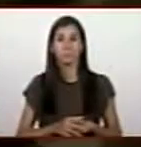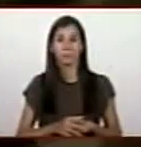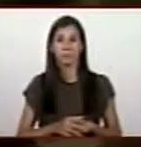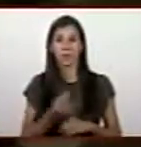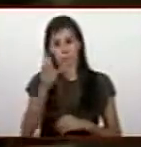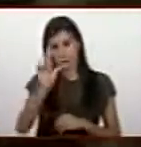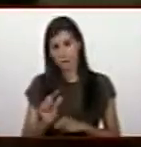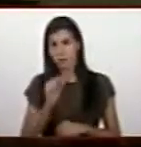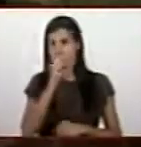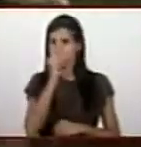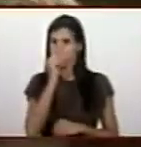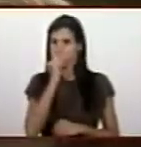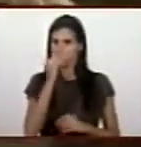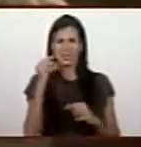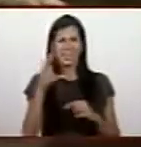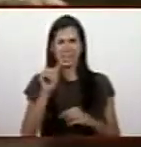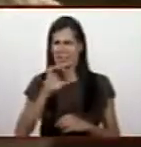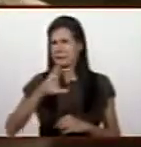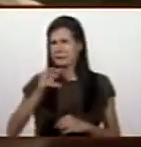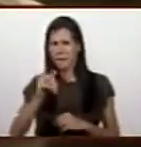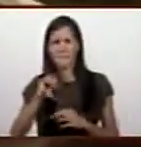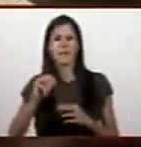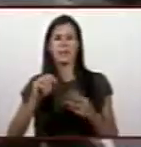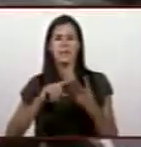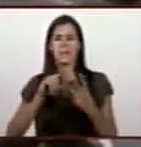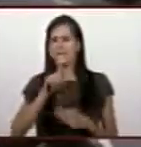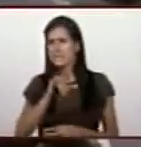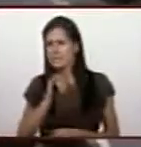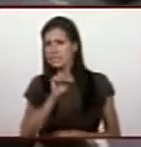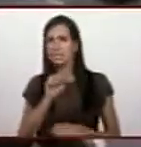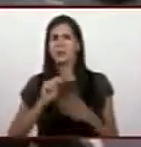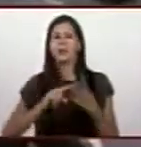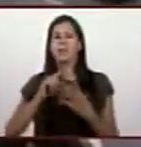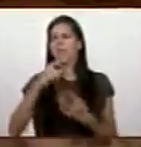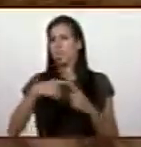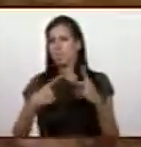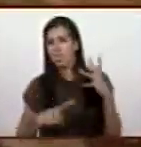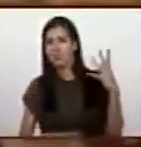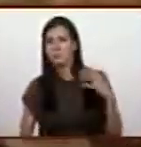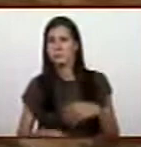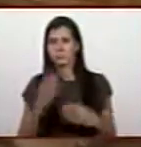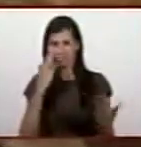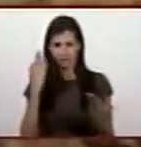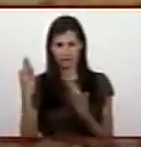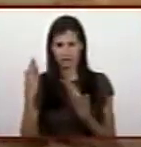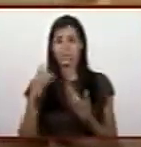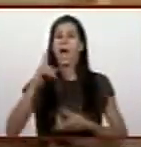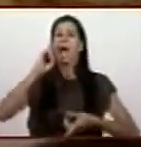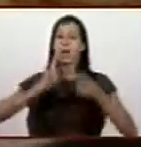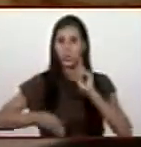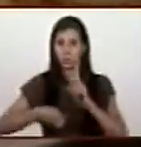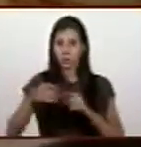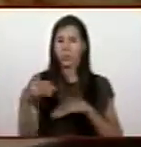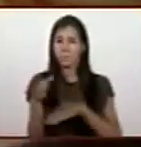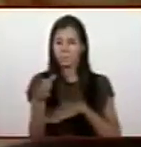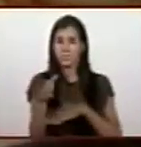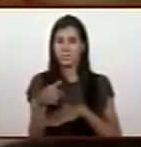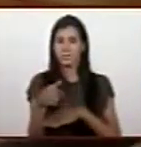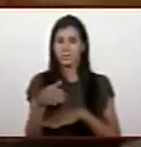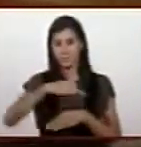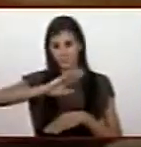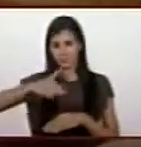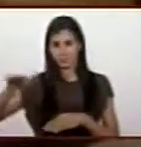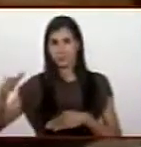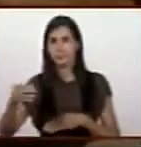queremos? Cataco, cachamas, lisa, lebranche, sardina, atún y mariscos fueron algunas de las especies